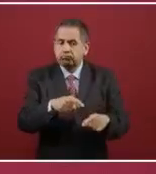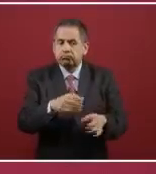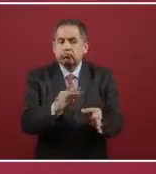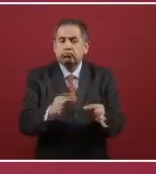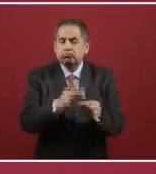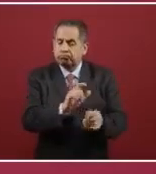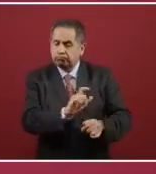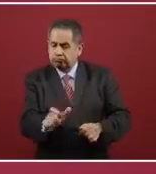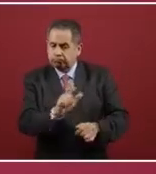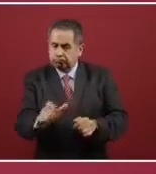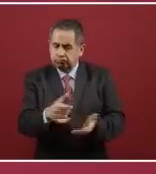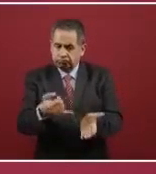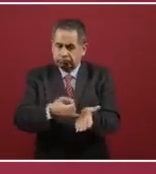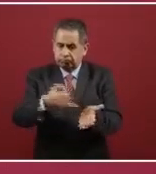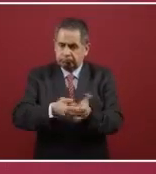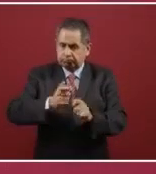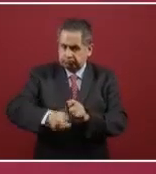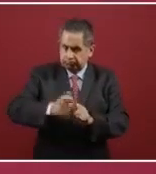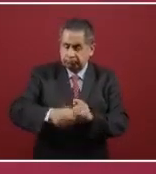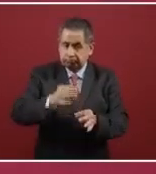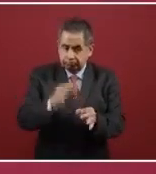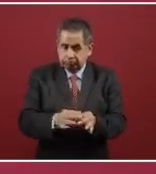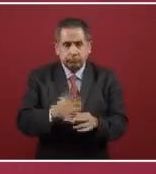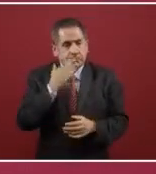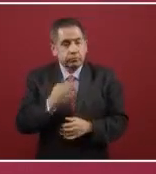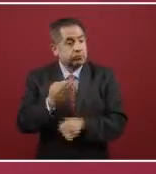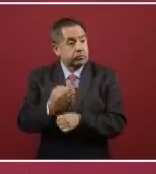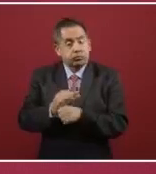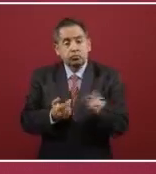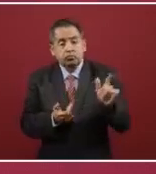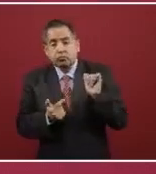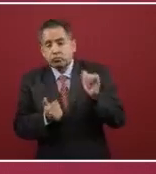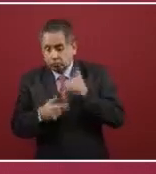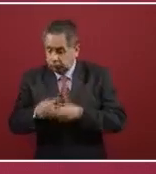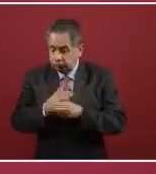cumpliendo con su responsabilidad, y afortunadamente lo están haciendo, porque está bien la recaudación,